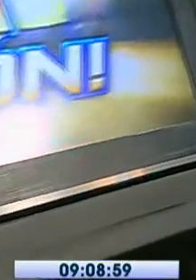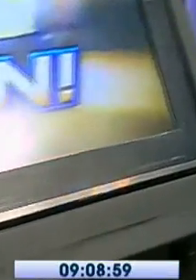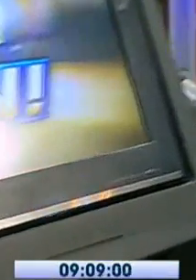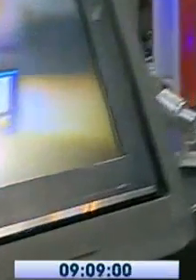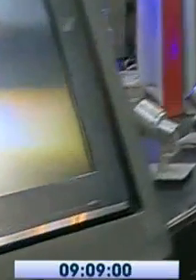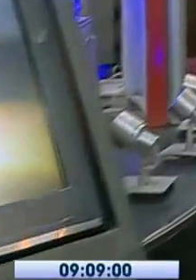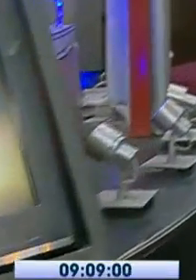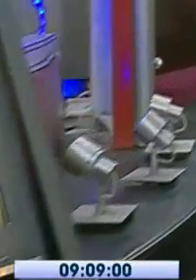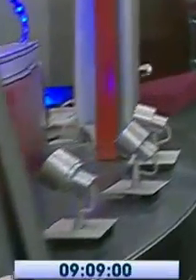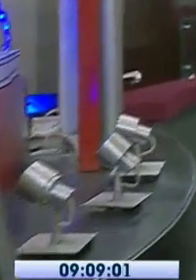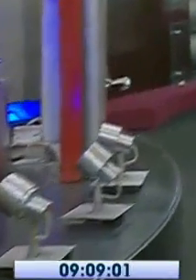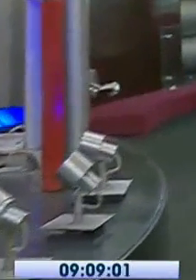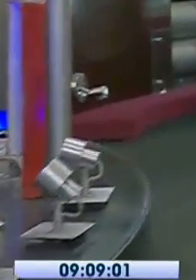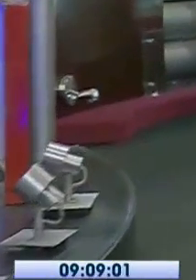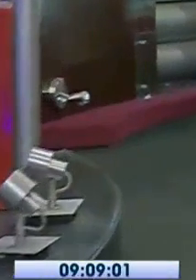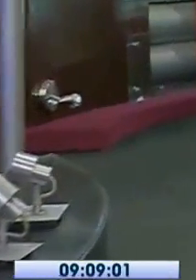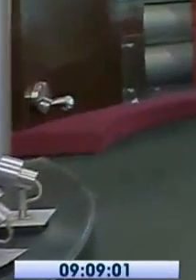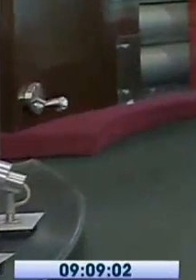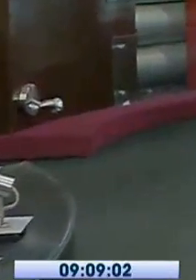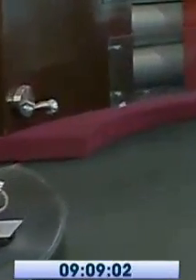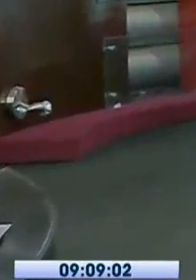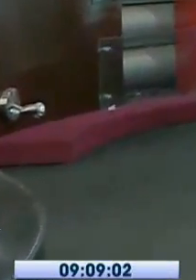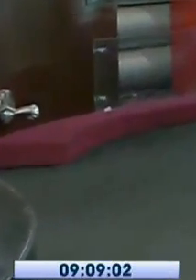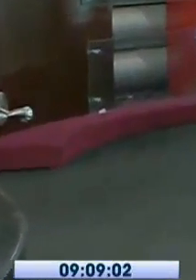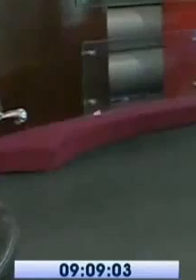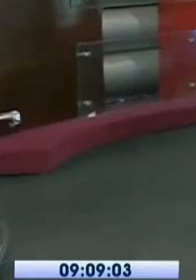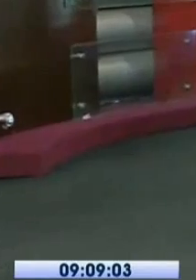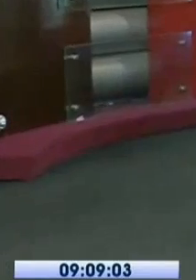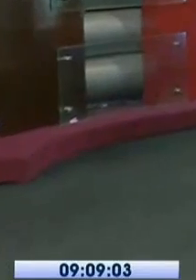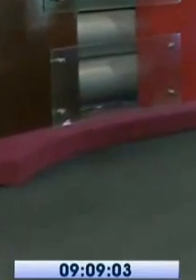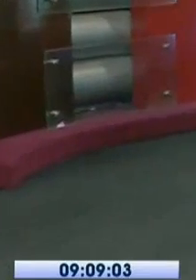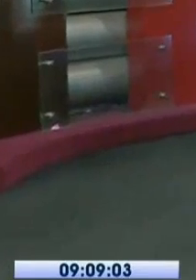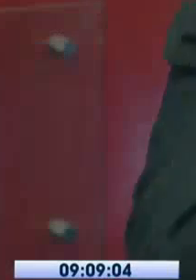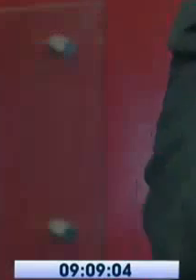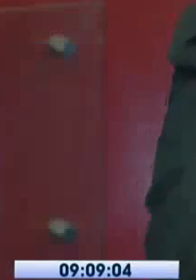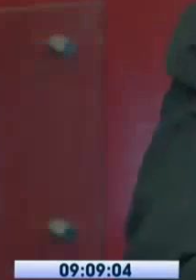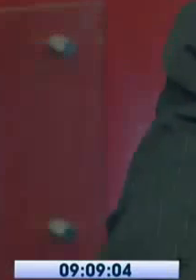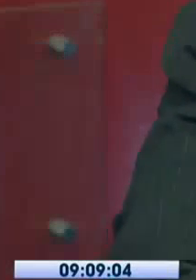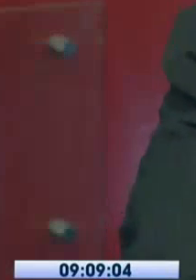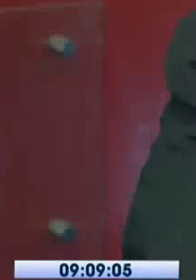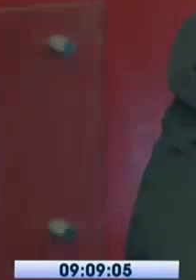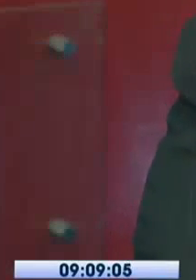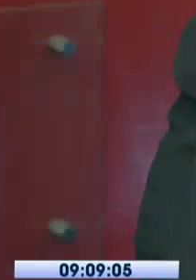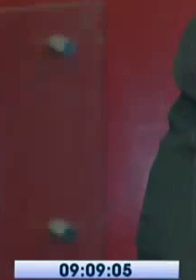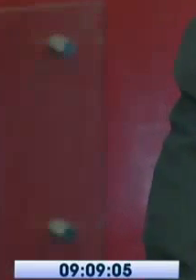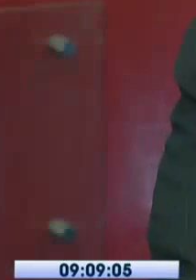En nuestros estudios, el licenciado Javier Torres. El licenciado Torres es